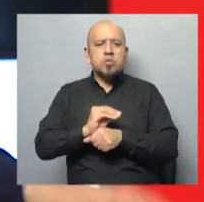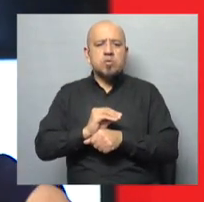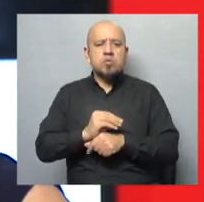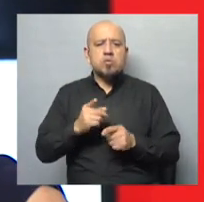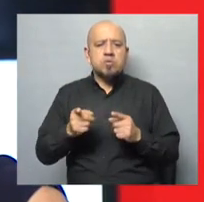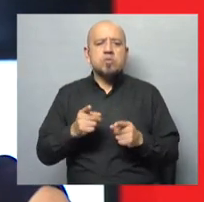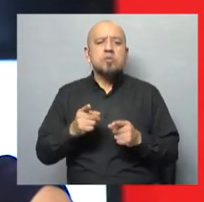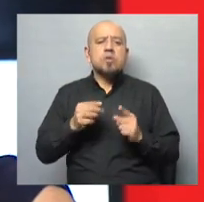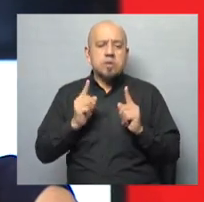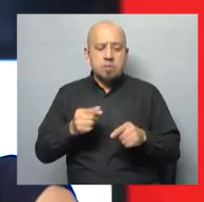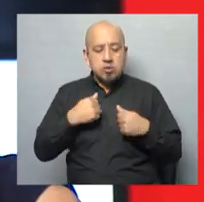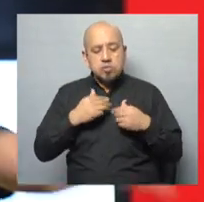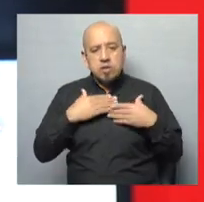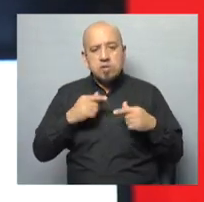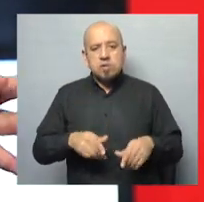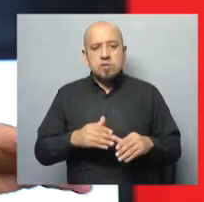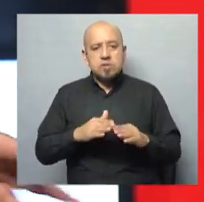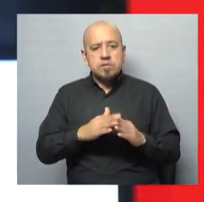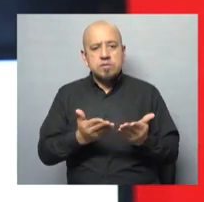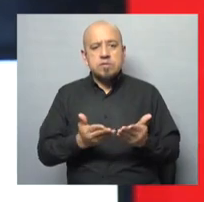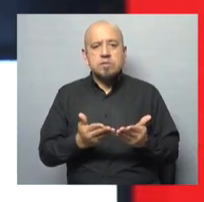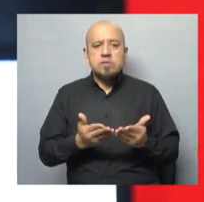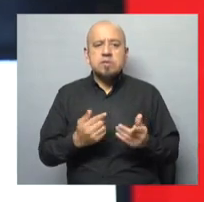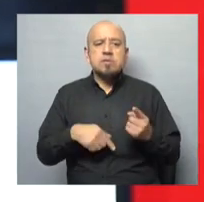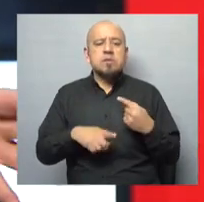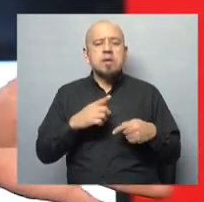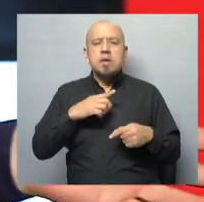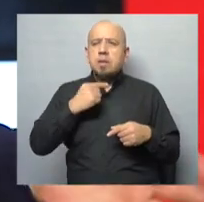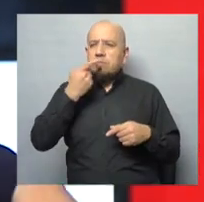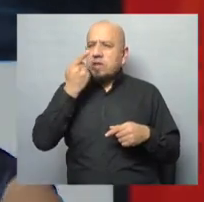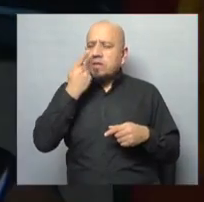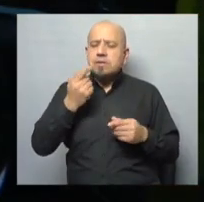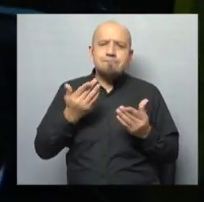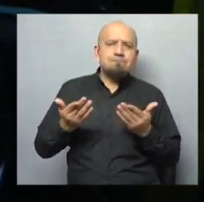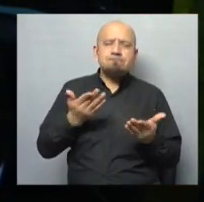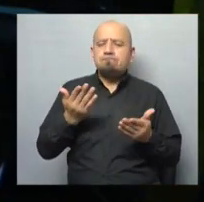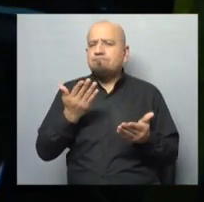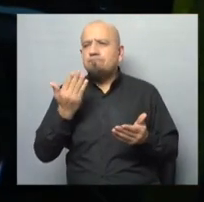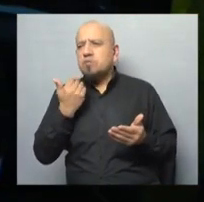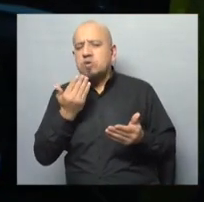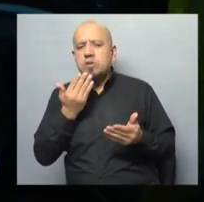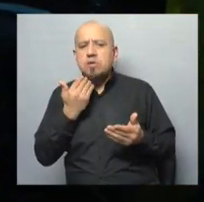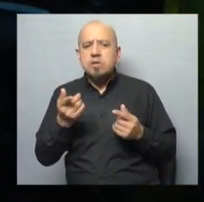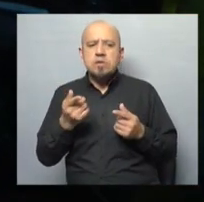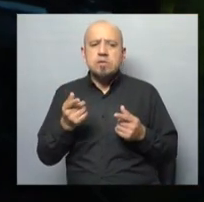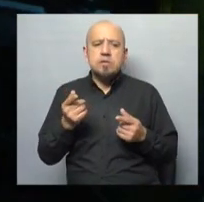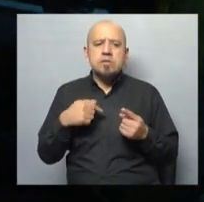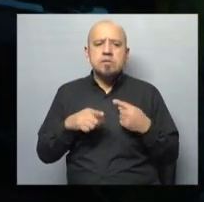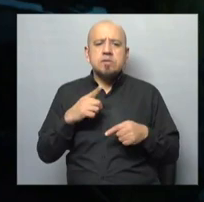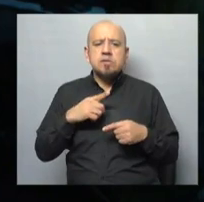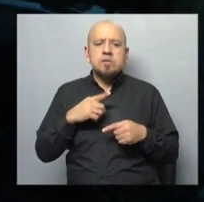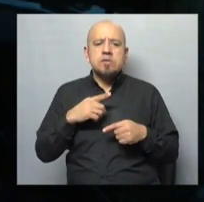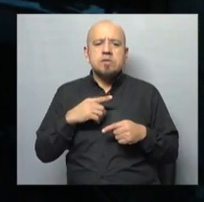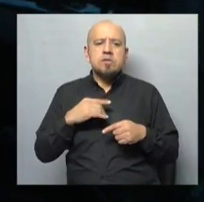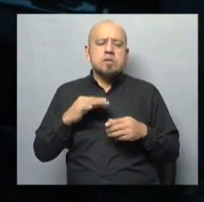suplemento me quedaba con eso bueno pero eso ya mí me interesaba nos tapaba mucho no escucha para no es que éste tenía 10 años